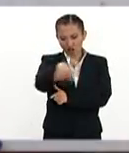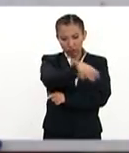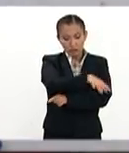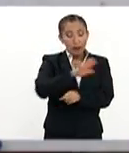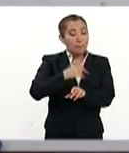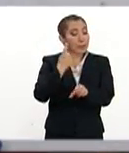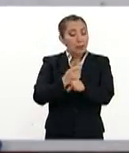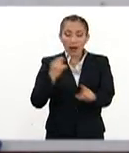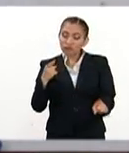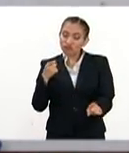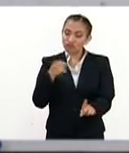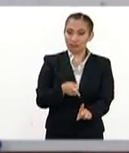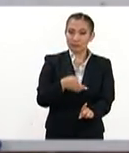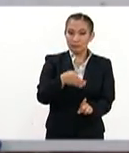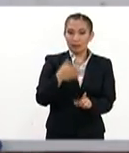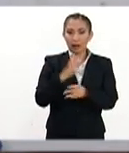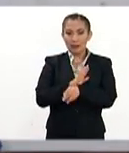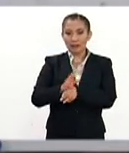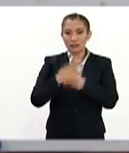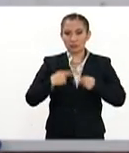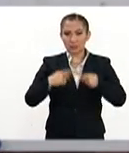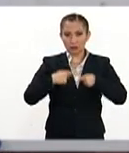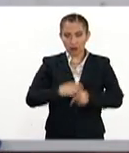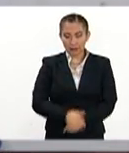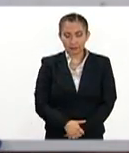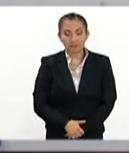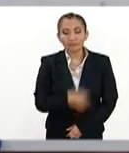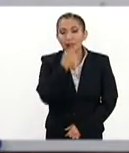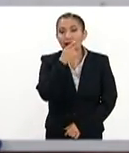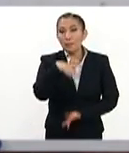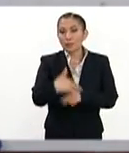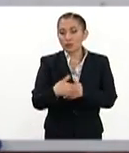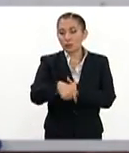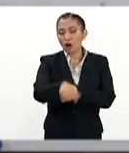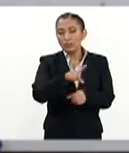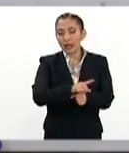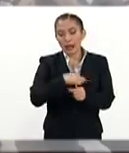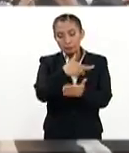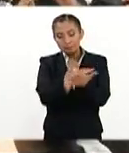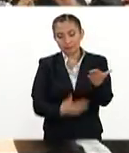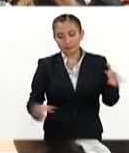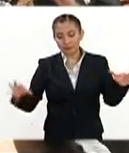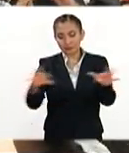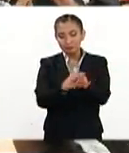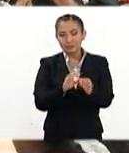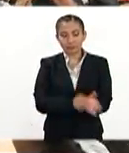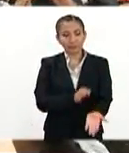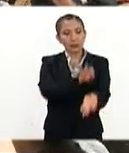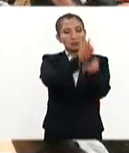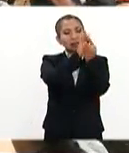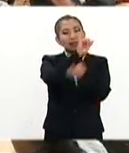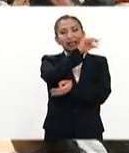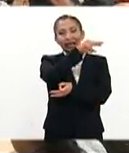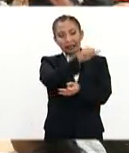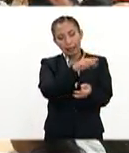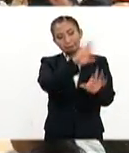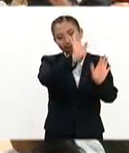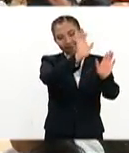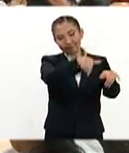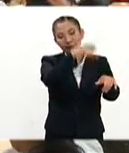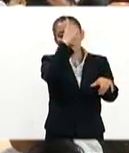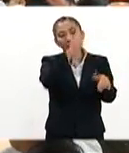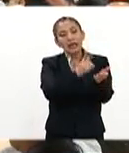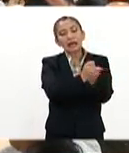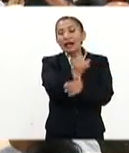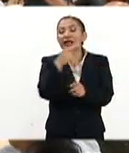antepone el bien común para el beneficio de los ciudadanos. Agregó que en los próximos días registrarán la alianza ante la autoridad electoral para después